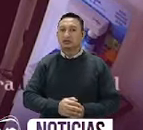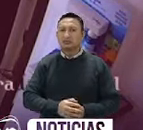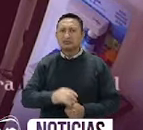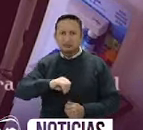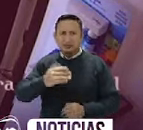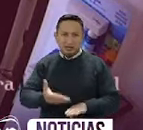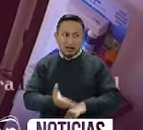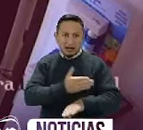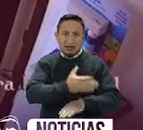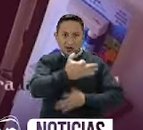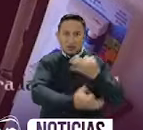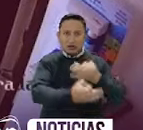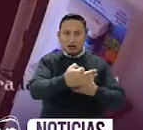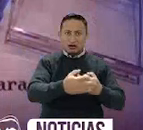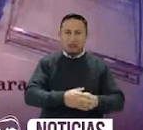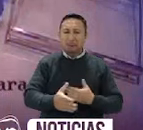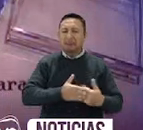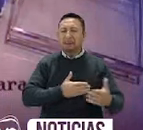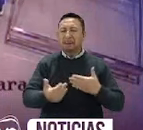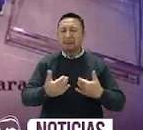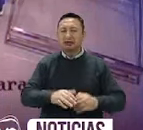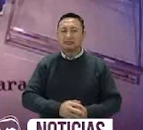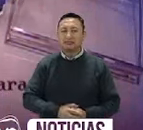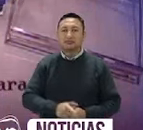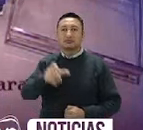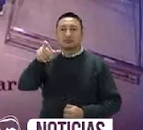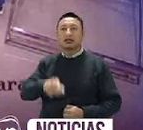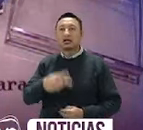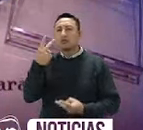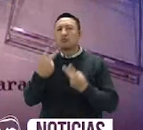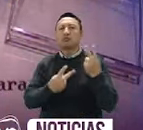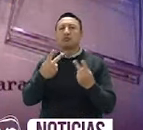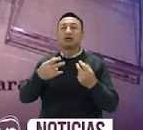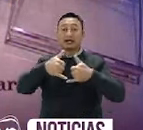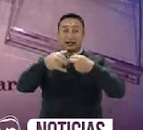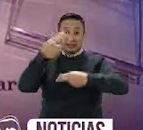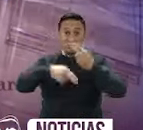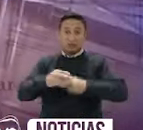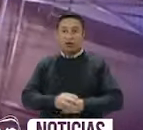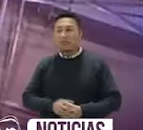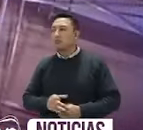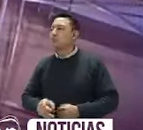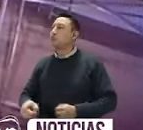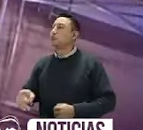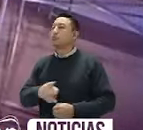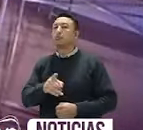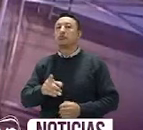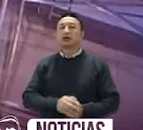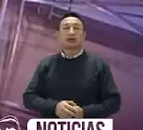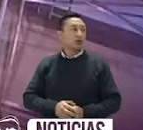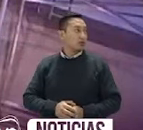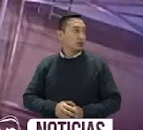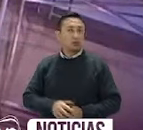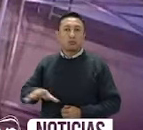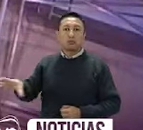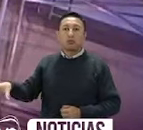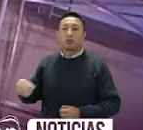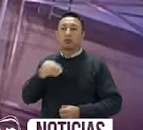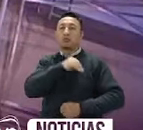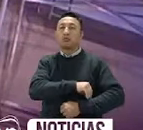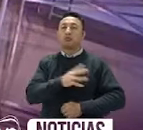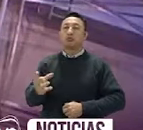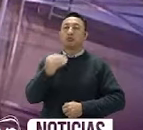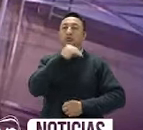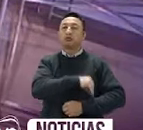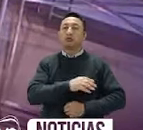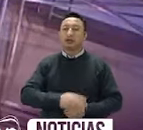judiciales en su contra. Se disfrazaban de visitantes en los centros comerciales y bajo la modalidad de descuideros, robaban los objetos de valor a